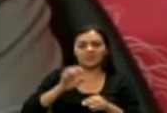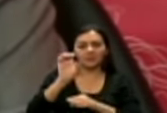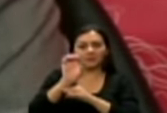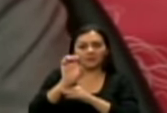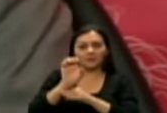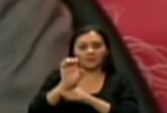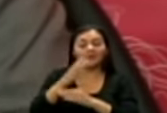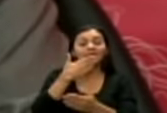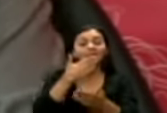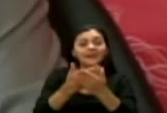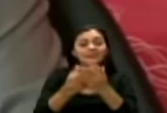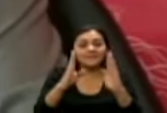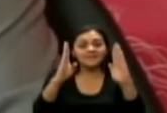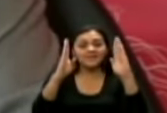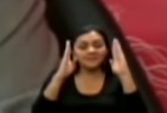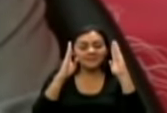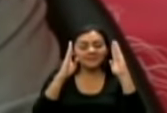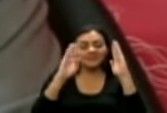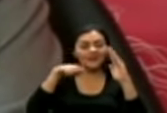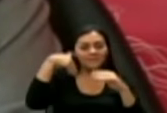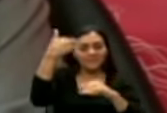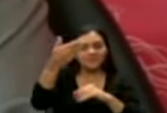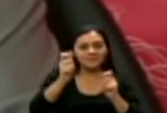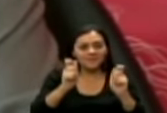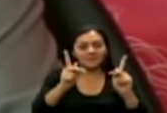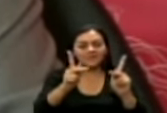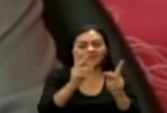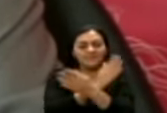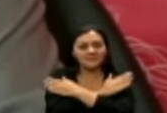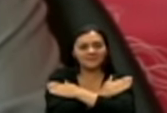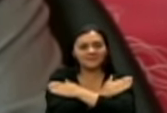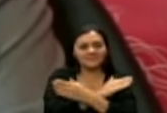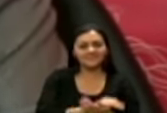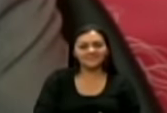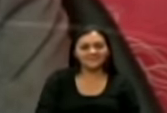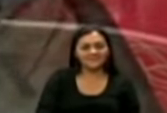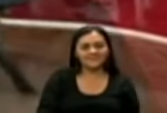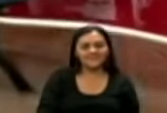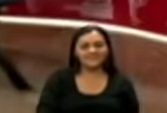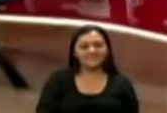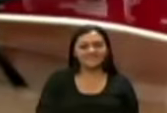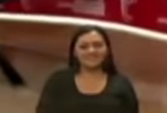Ecuador. Gracias por su atención, hasta una próxima oportunidad y felicidades.